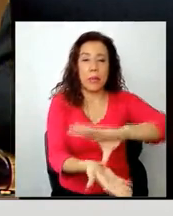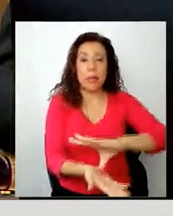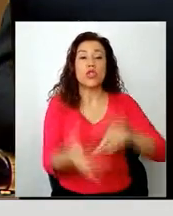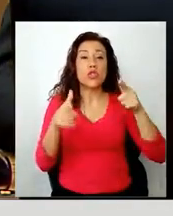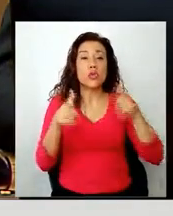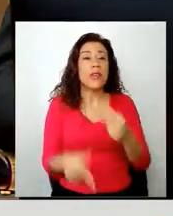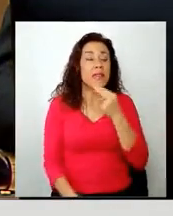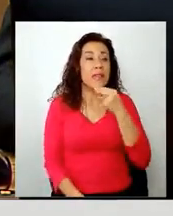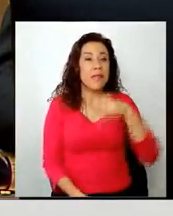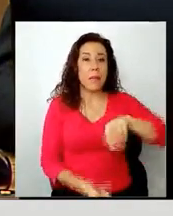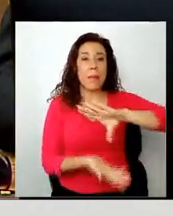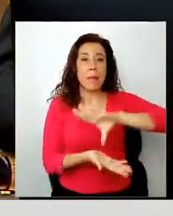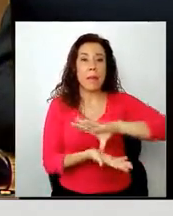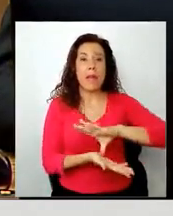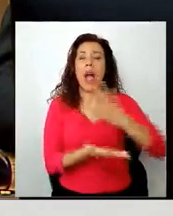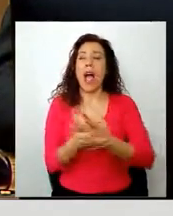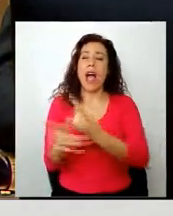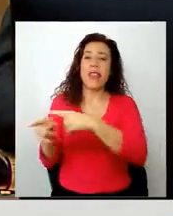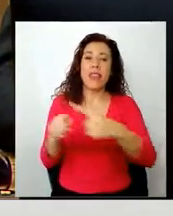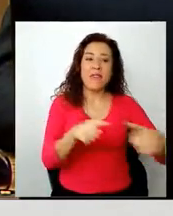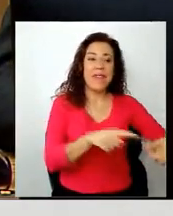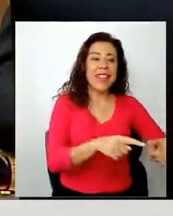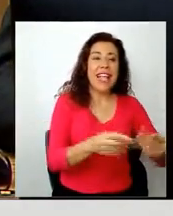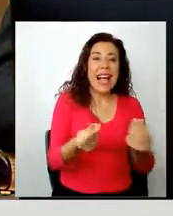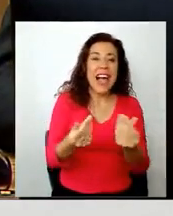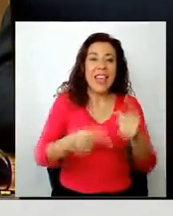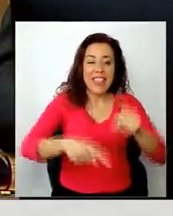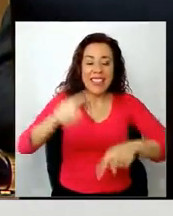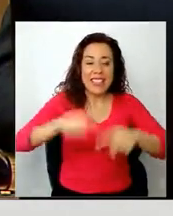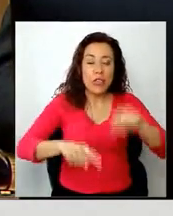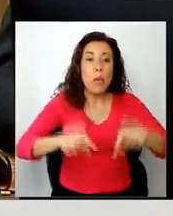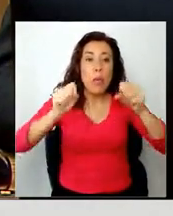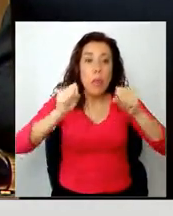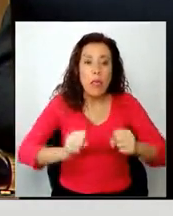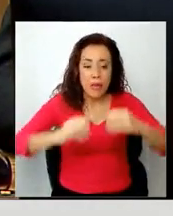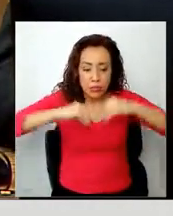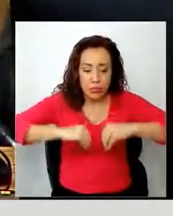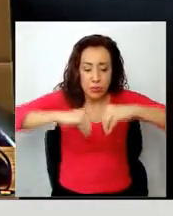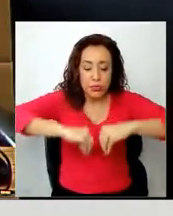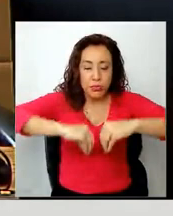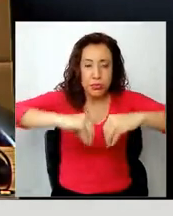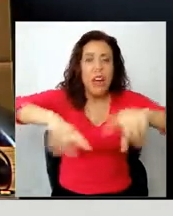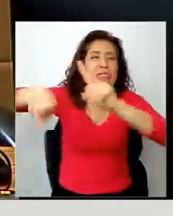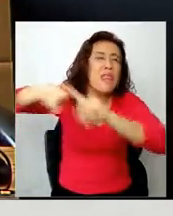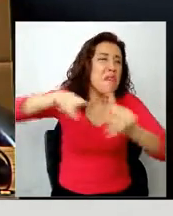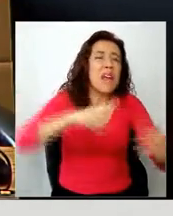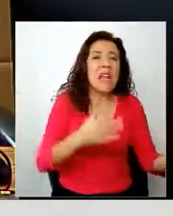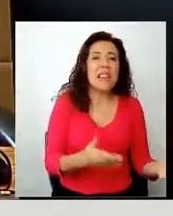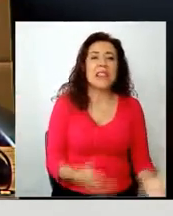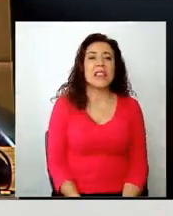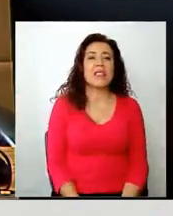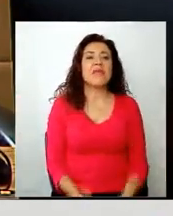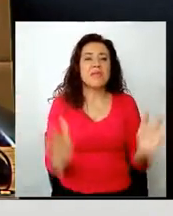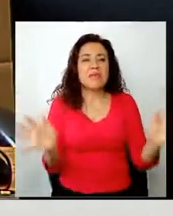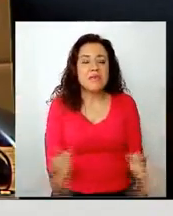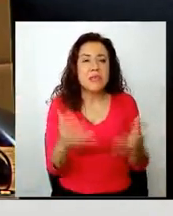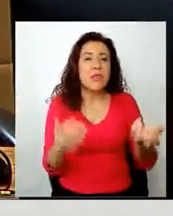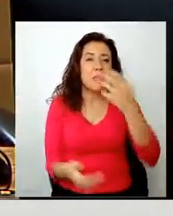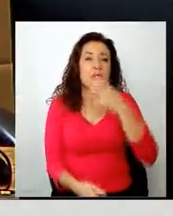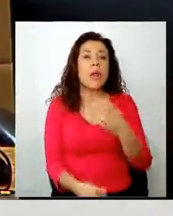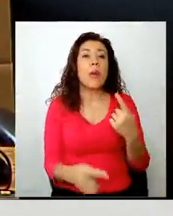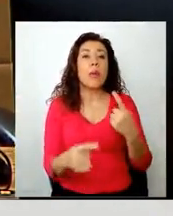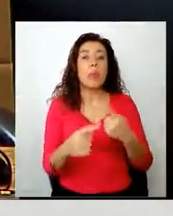país cuya diversidad de suelos permite que sea posible cultivar diversas especies que gracias a las redes de transporte pueden ser